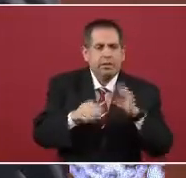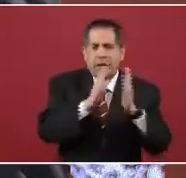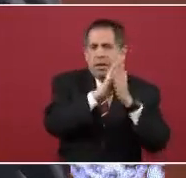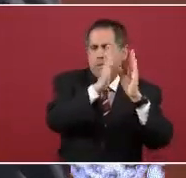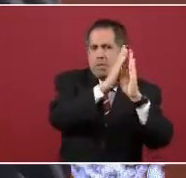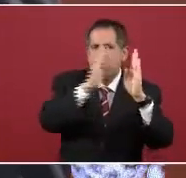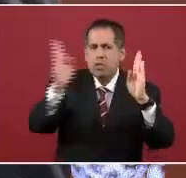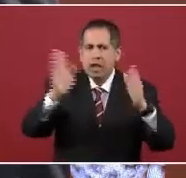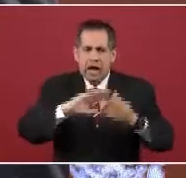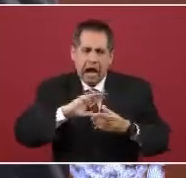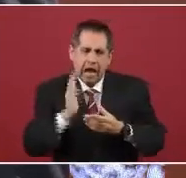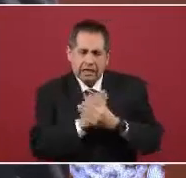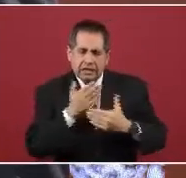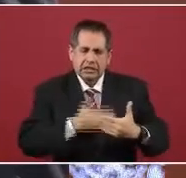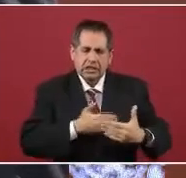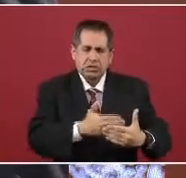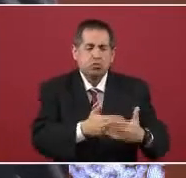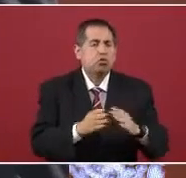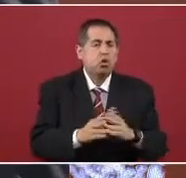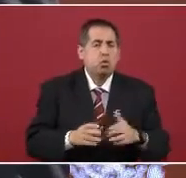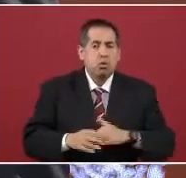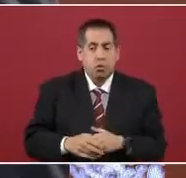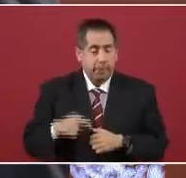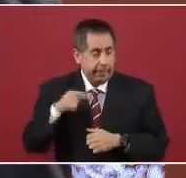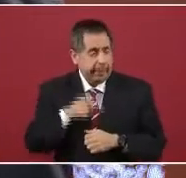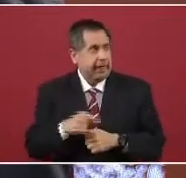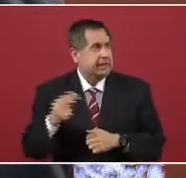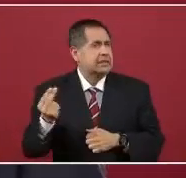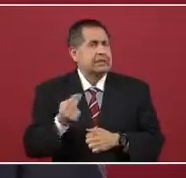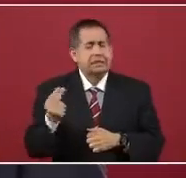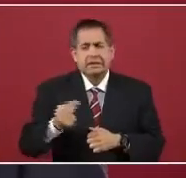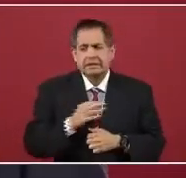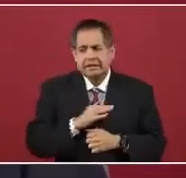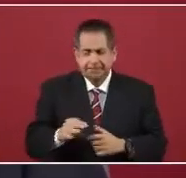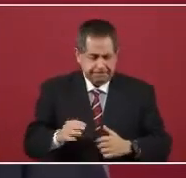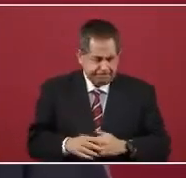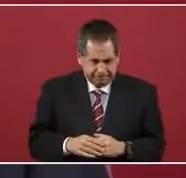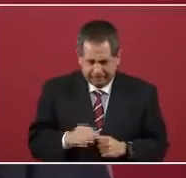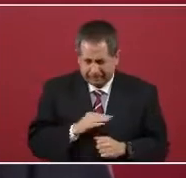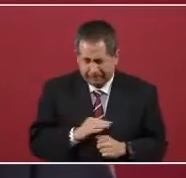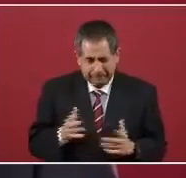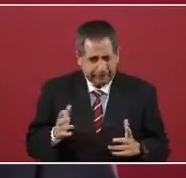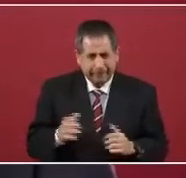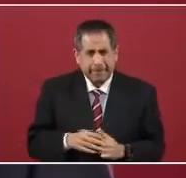de archivos, porque se requiere de